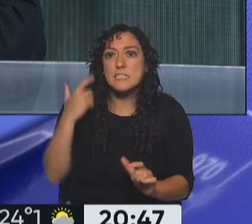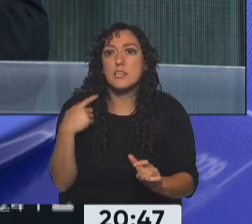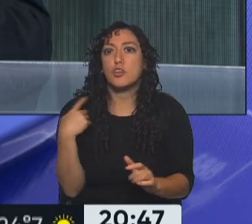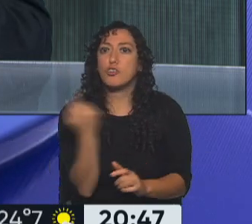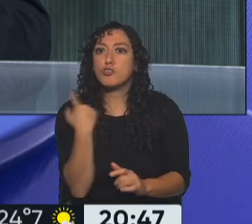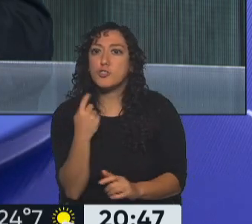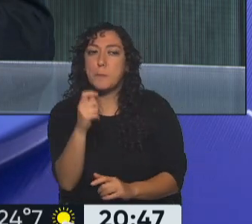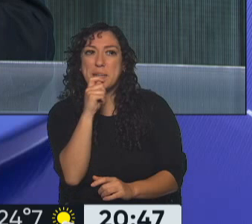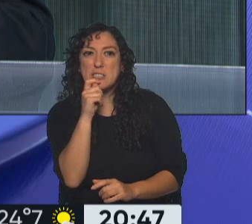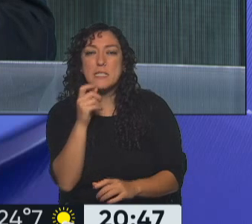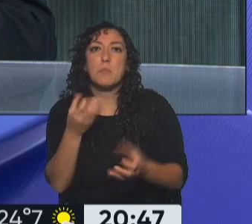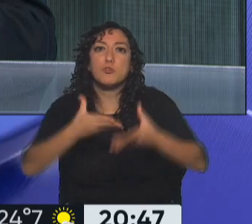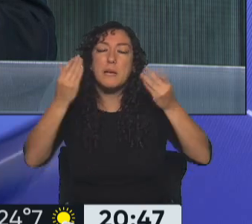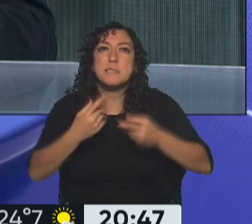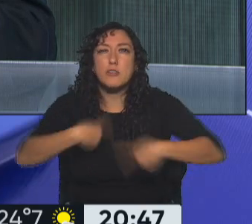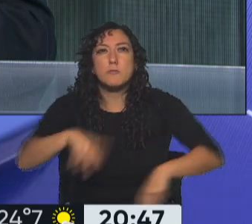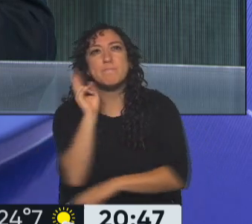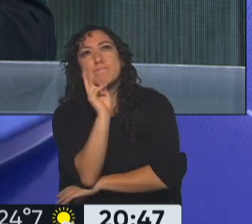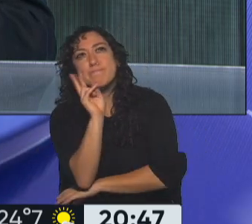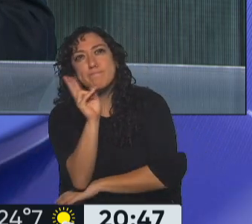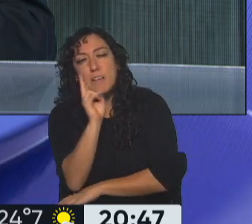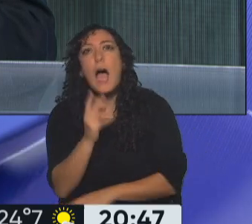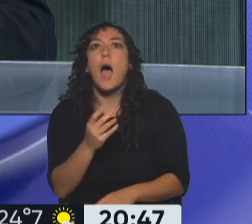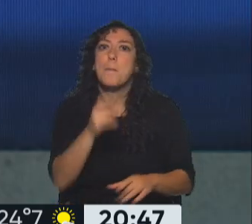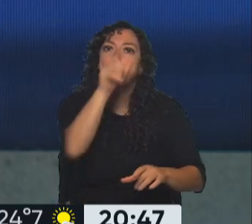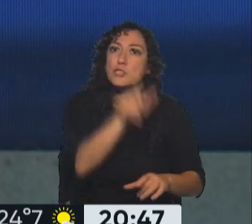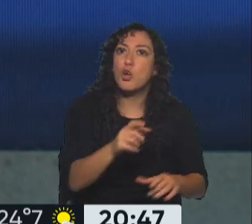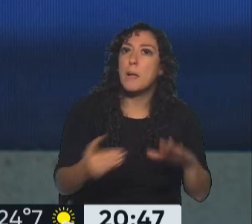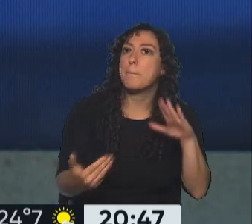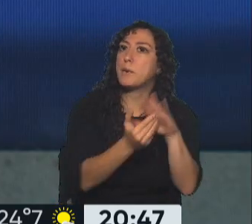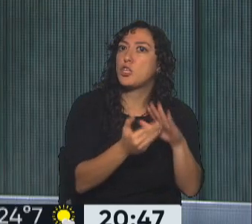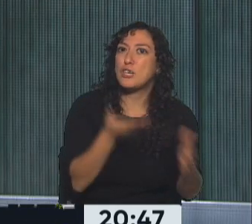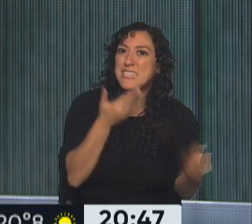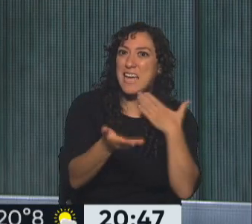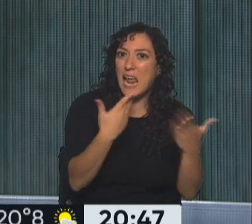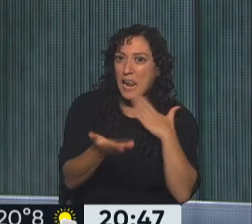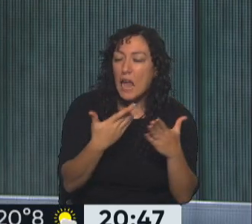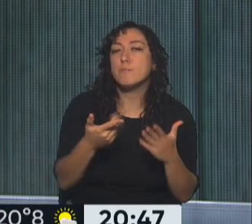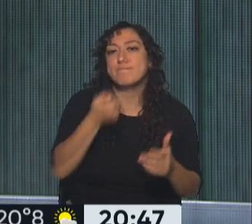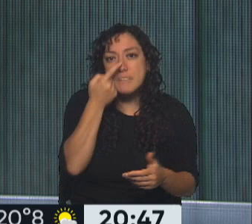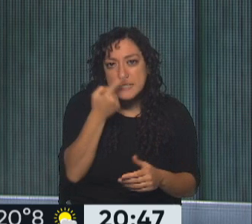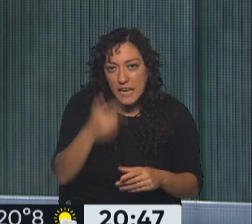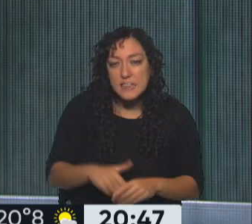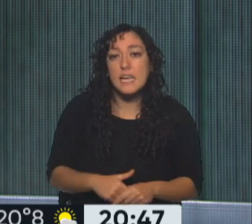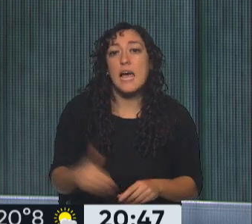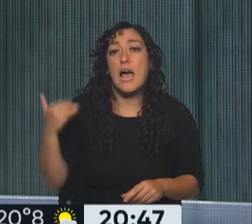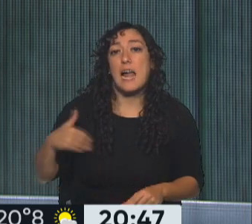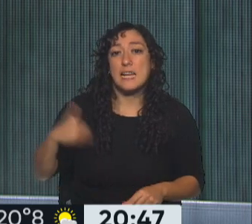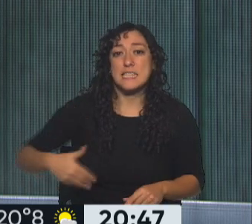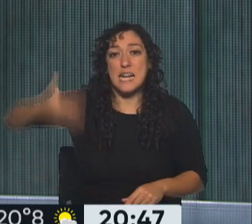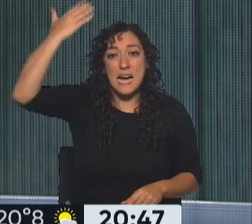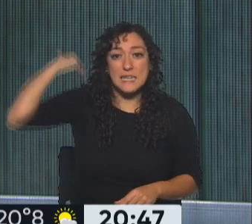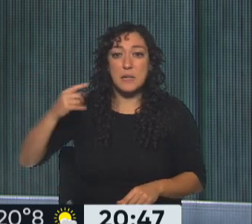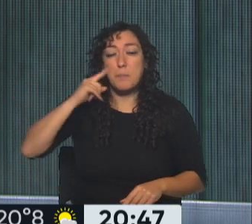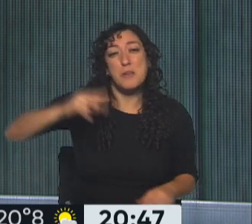miramos desde la tribuna las cosas, fue interesante charlar con un protagonista. Y saber que la Argentina, por ejemplo, fue, como te decía, un miembro que